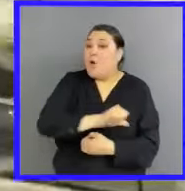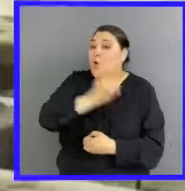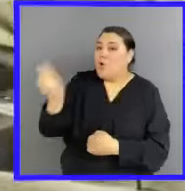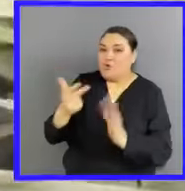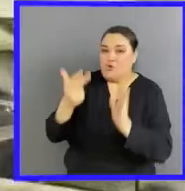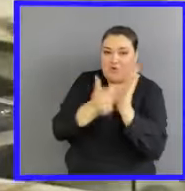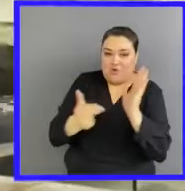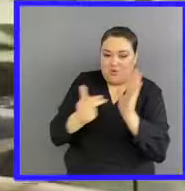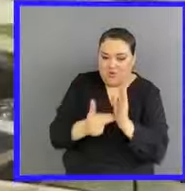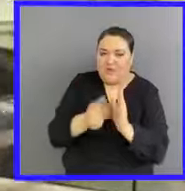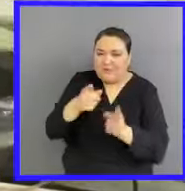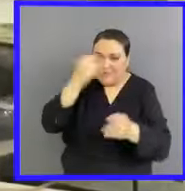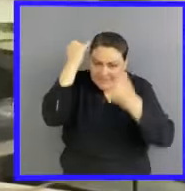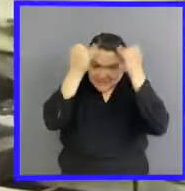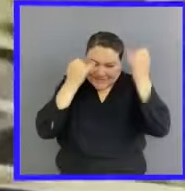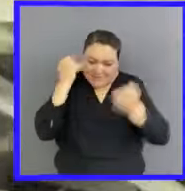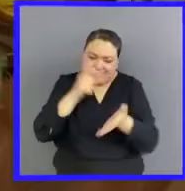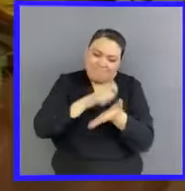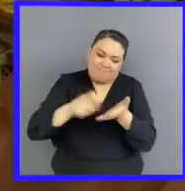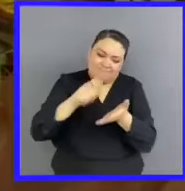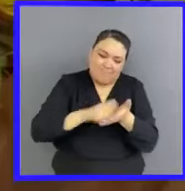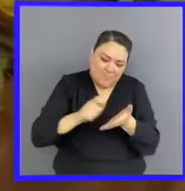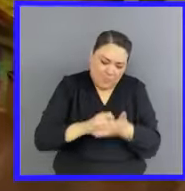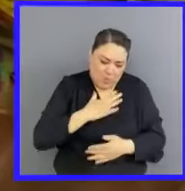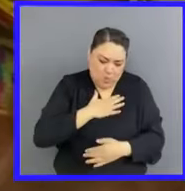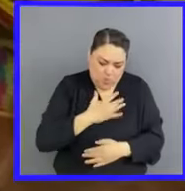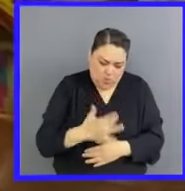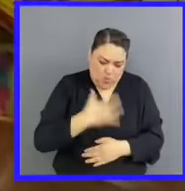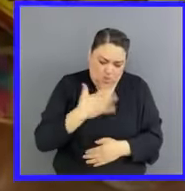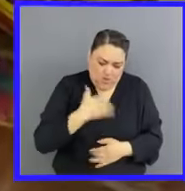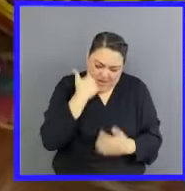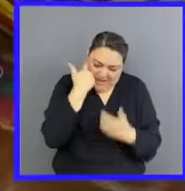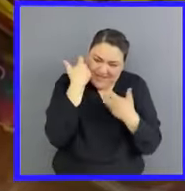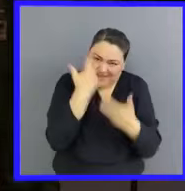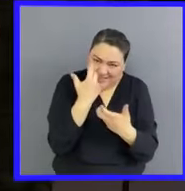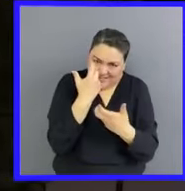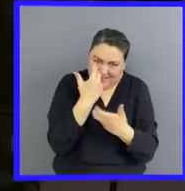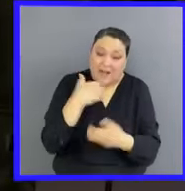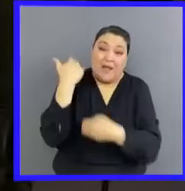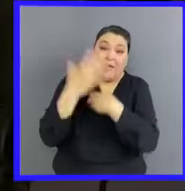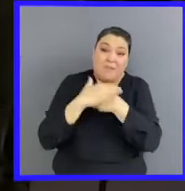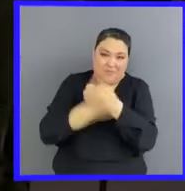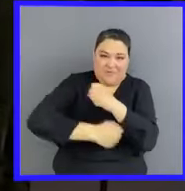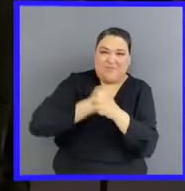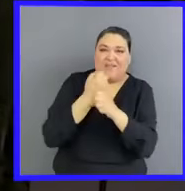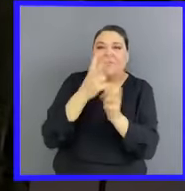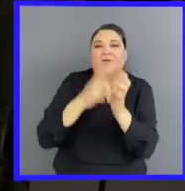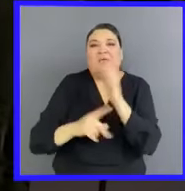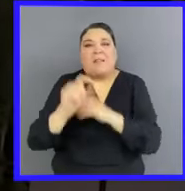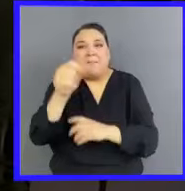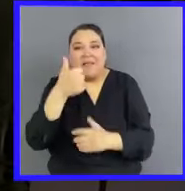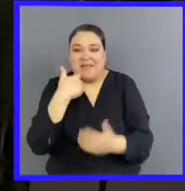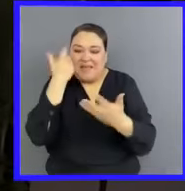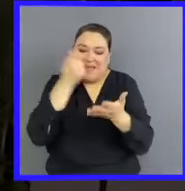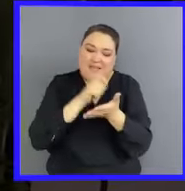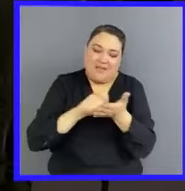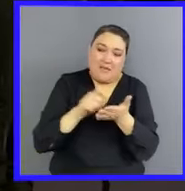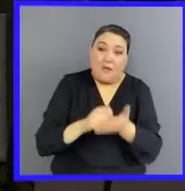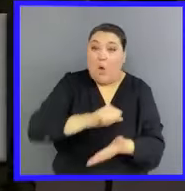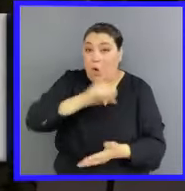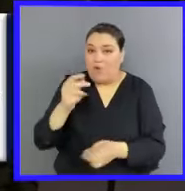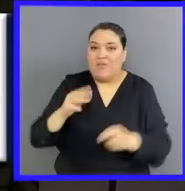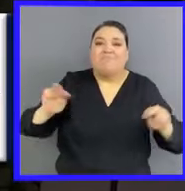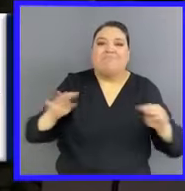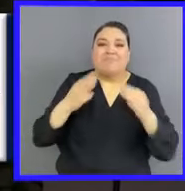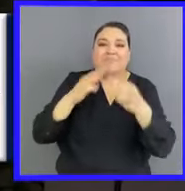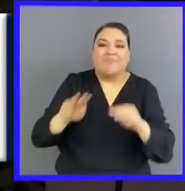creativo para conectar con nuestros deseos y propósitos del próximo año. En el ámbito musical, les espera el